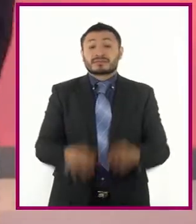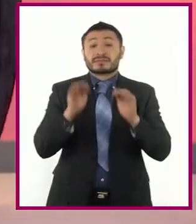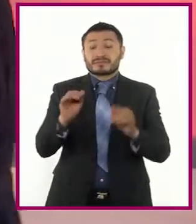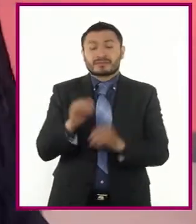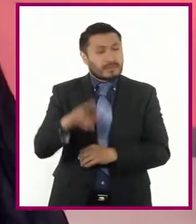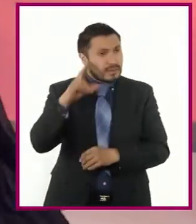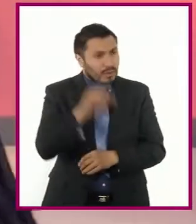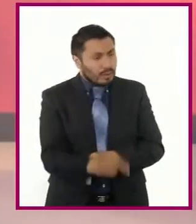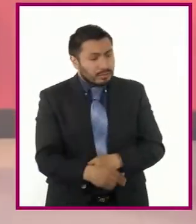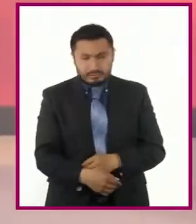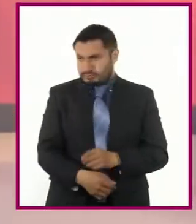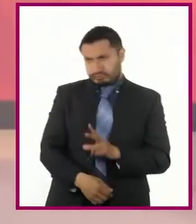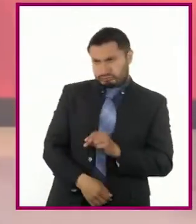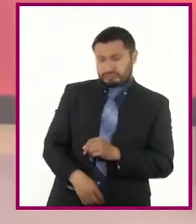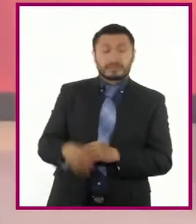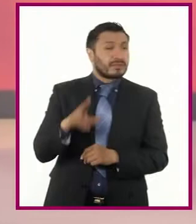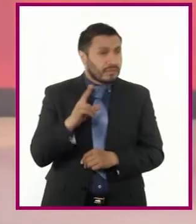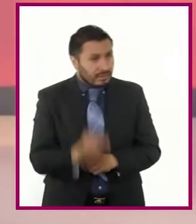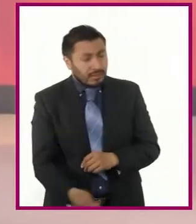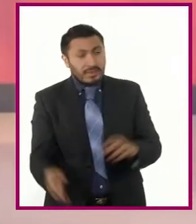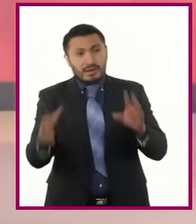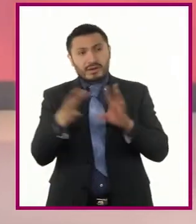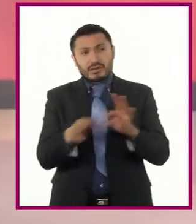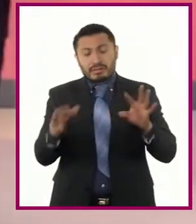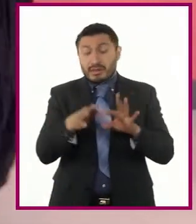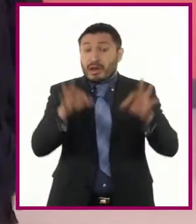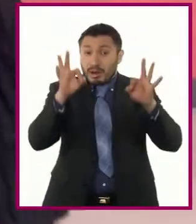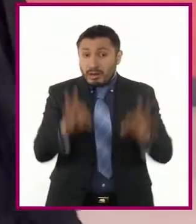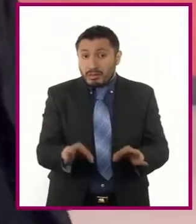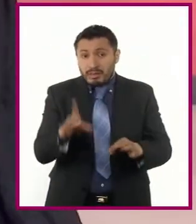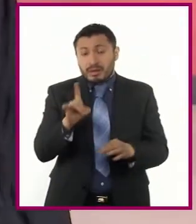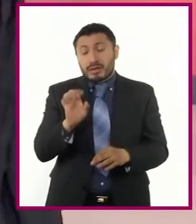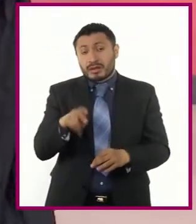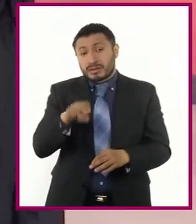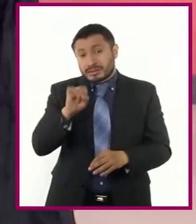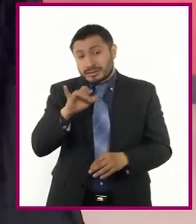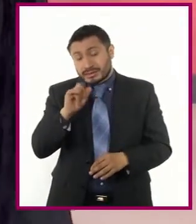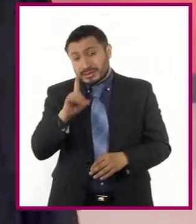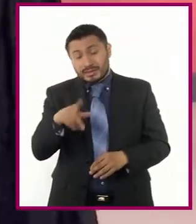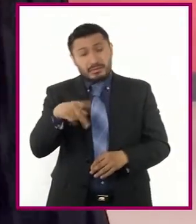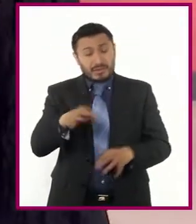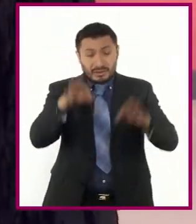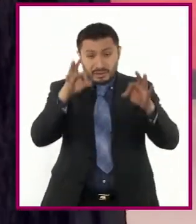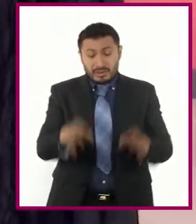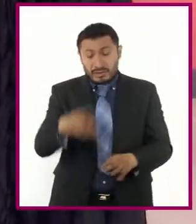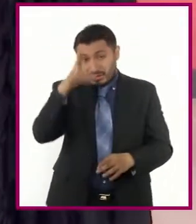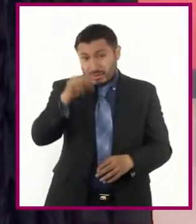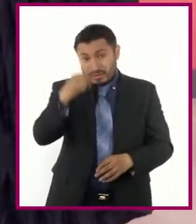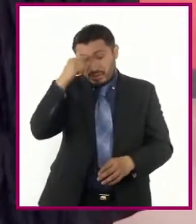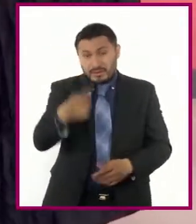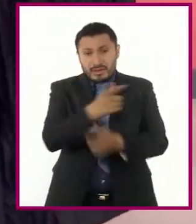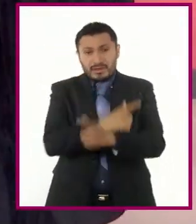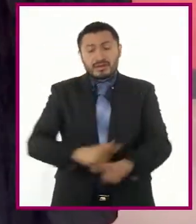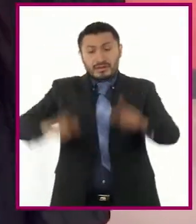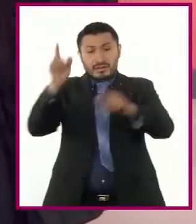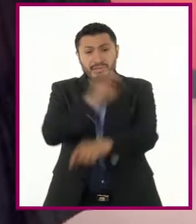¡Radioactivo! No. Explicaron perfectamente la densidad, pero no es suficiente para liberar a su coordinadora.